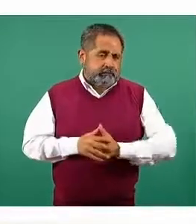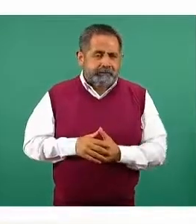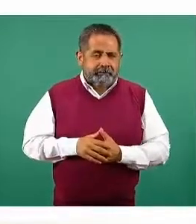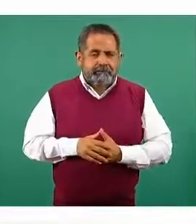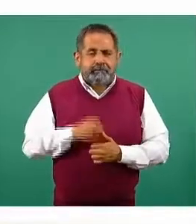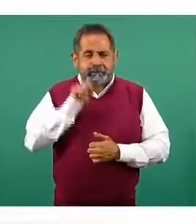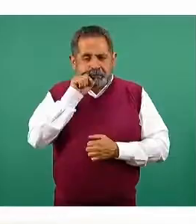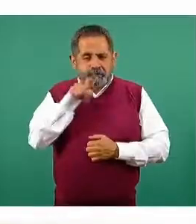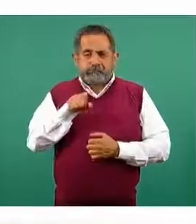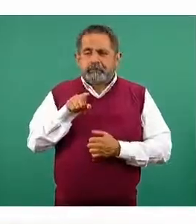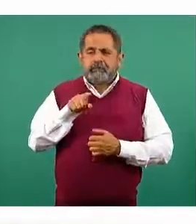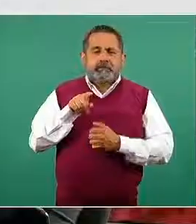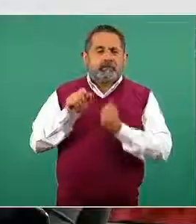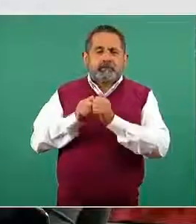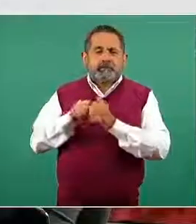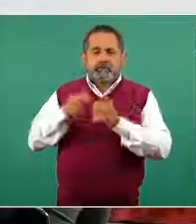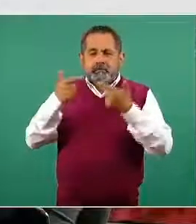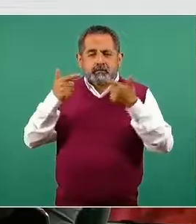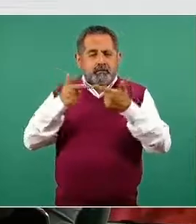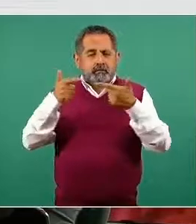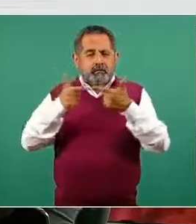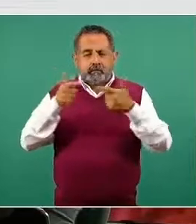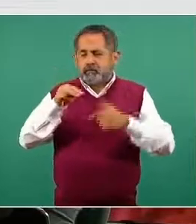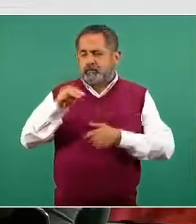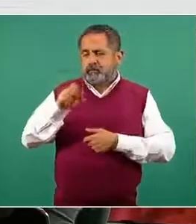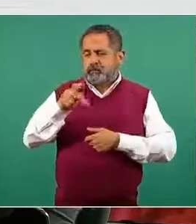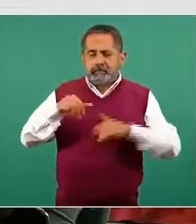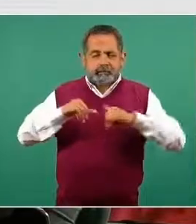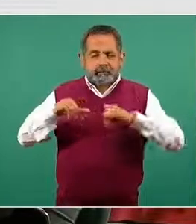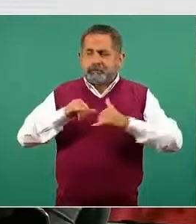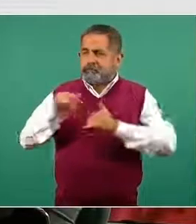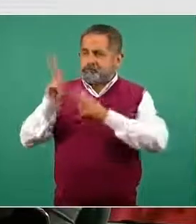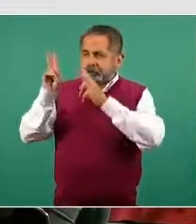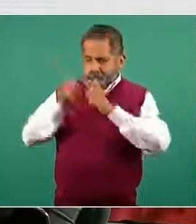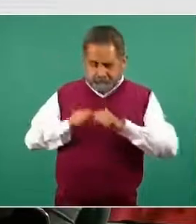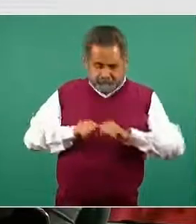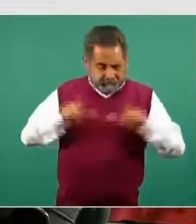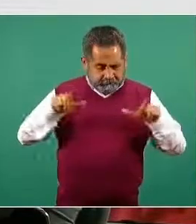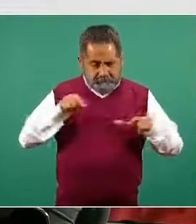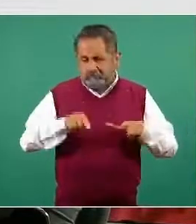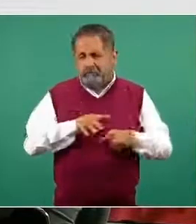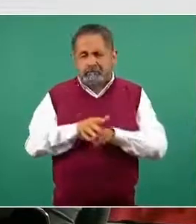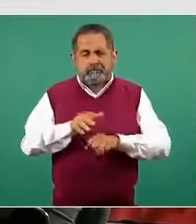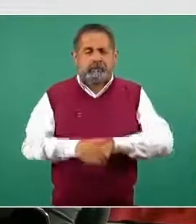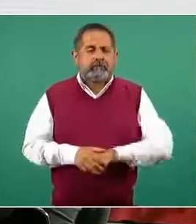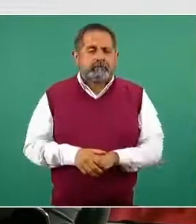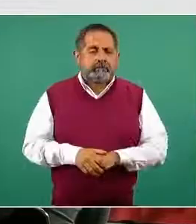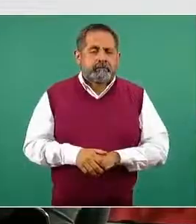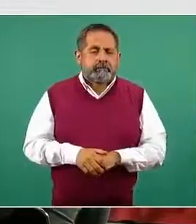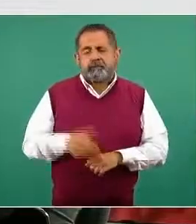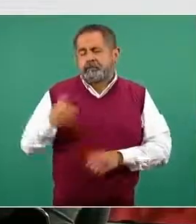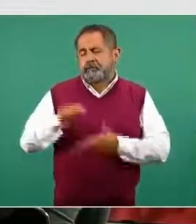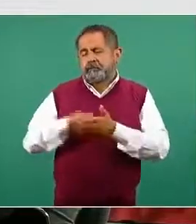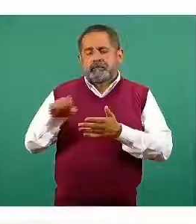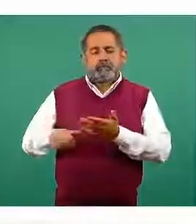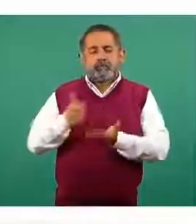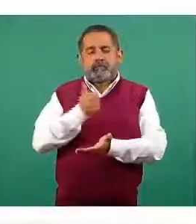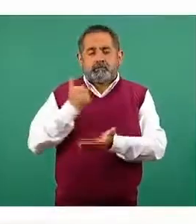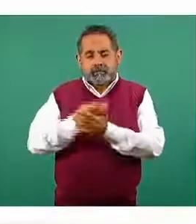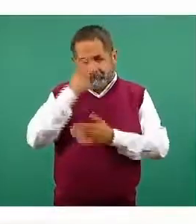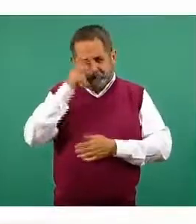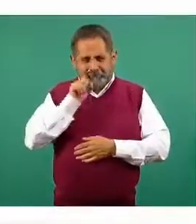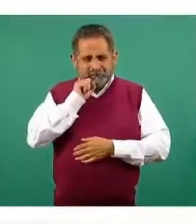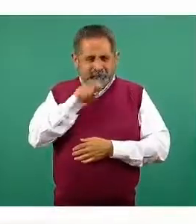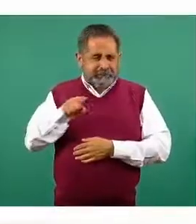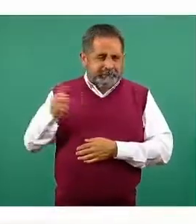con la aplicación de Google Maps ver la ubicación. Otros ejemplos, ¿no? En la Ciudad de México, de este dispositivo